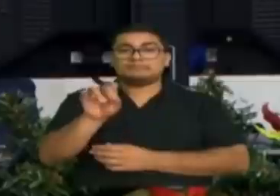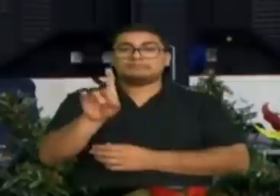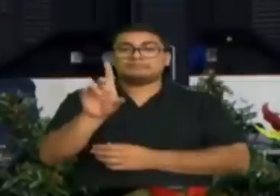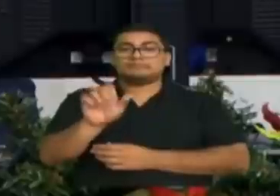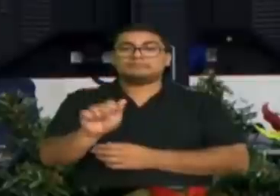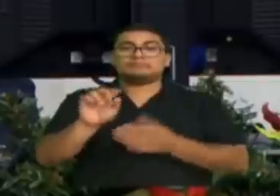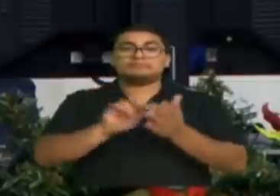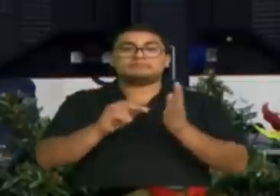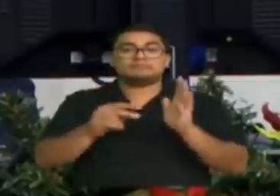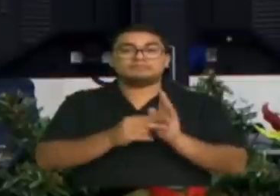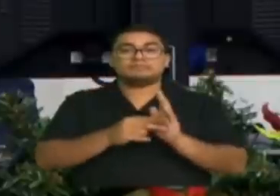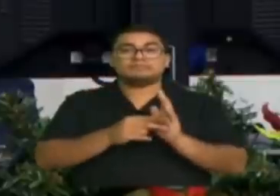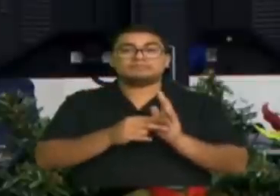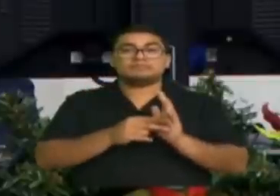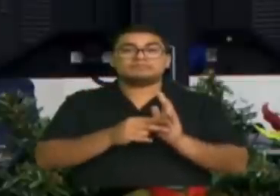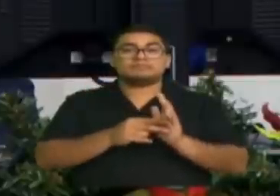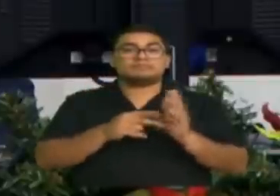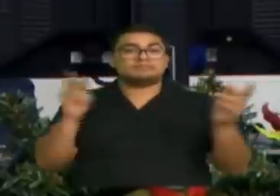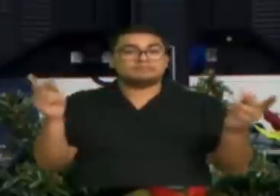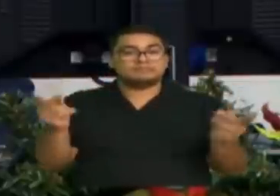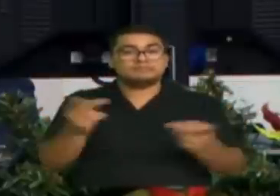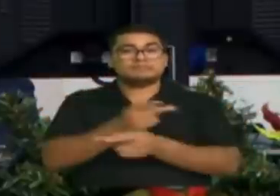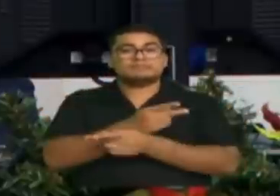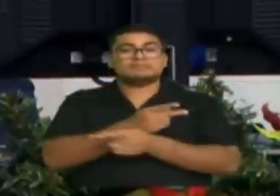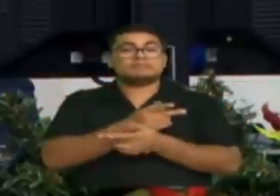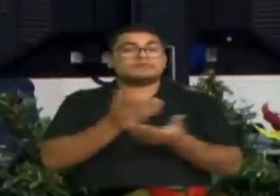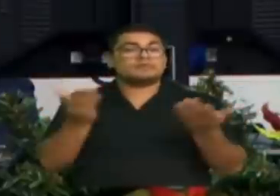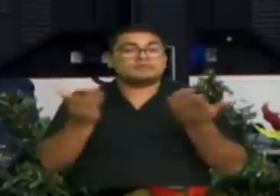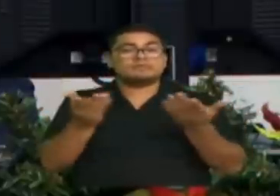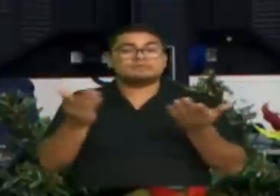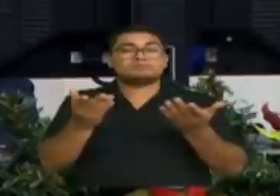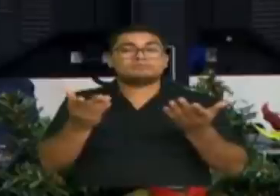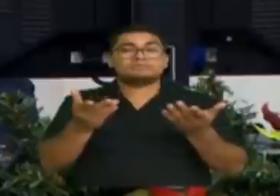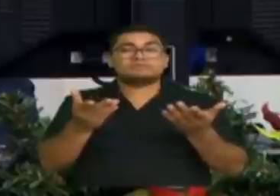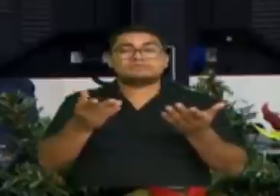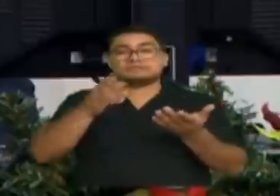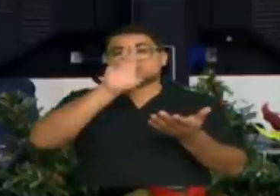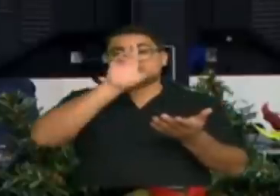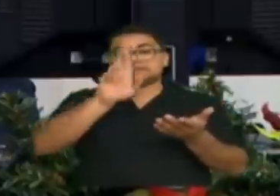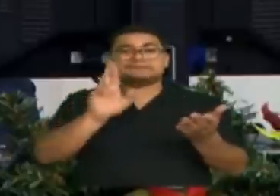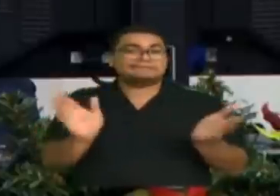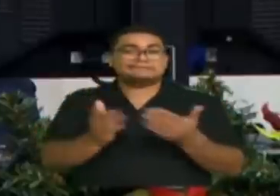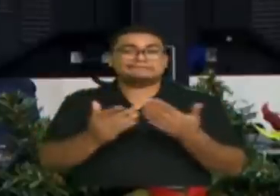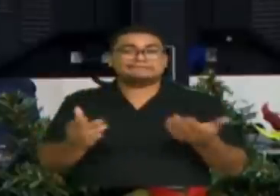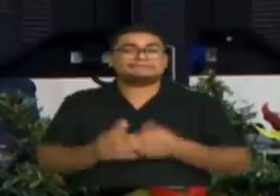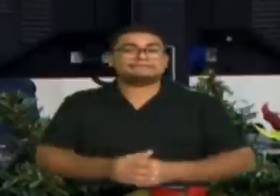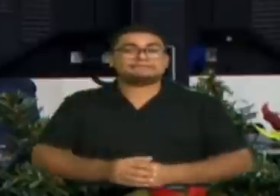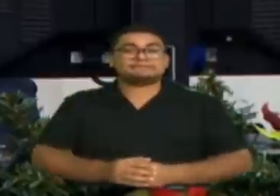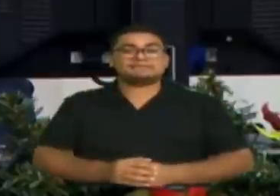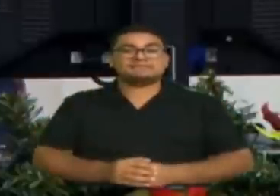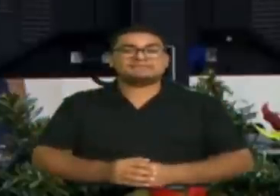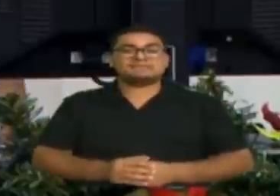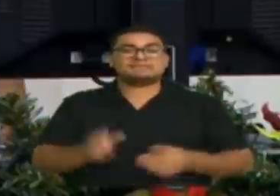una transgresión que va más allá de una simple infracción administrativa. Esta